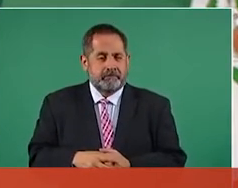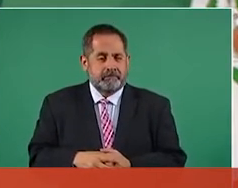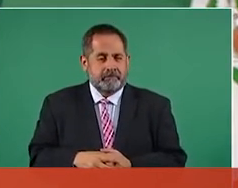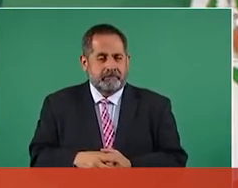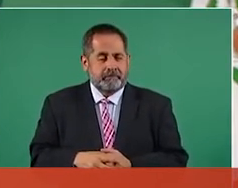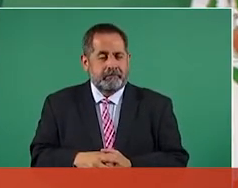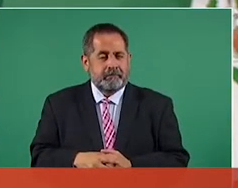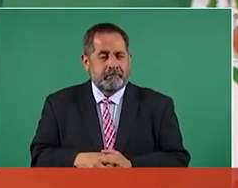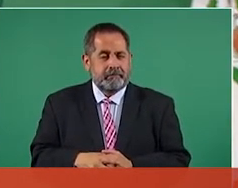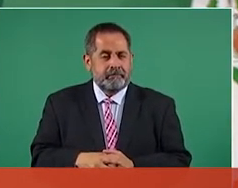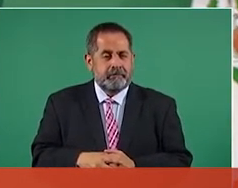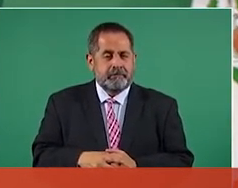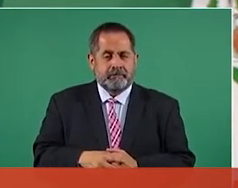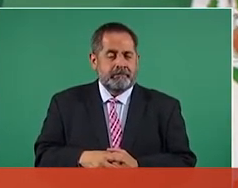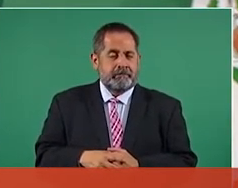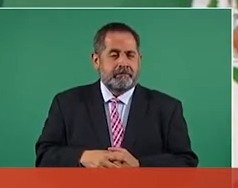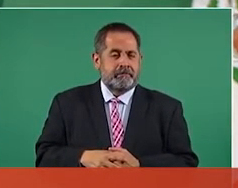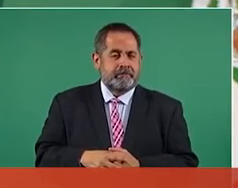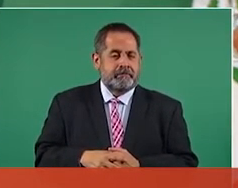por